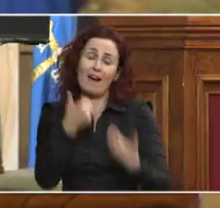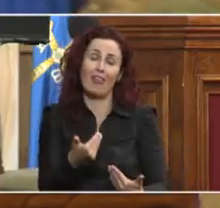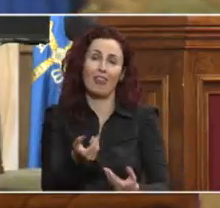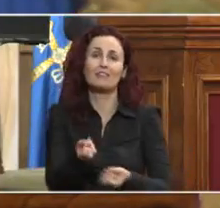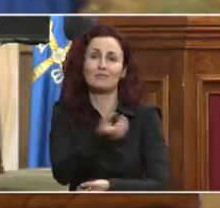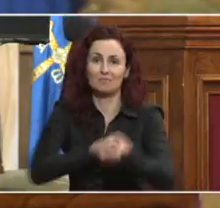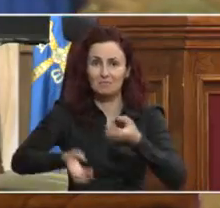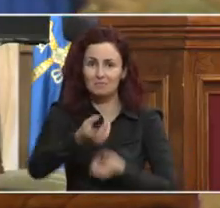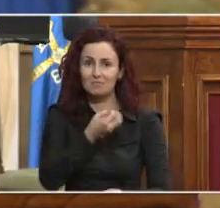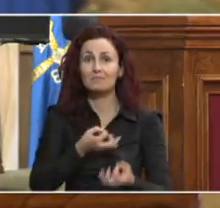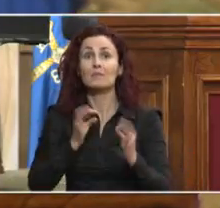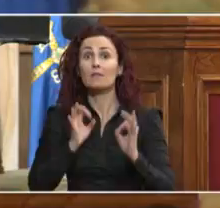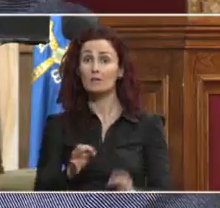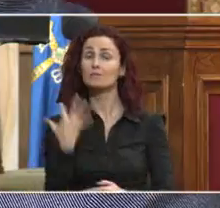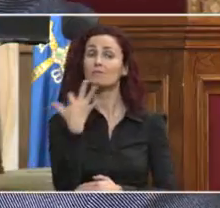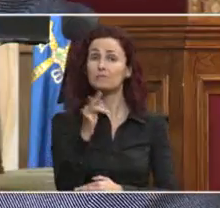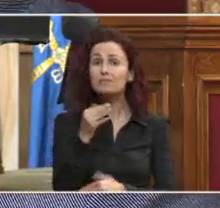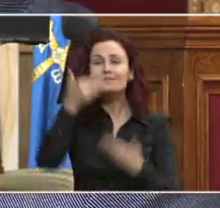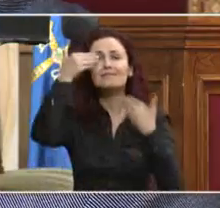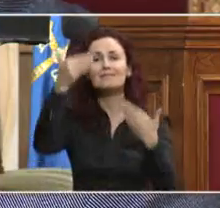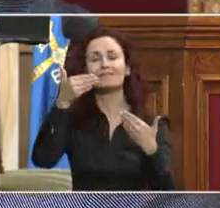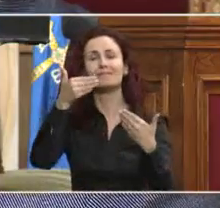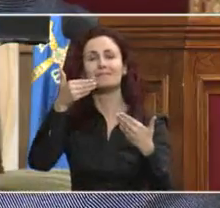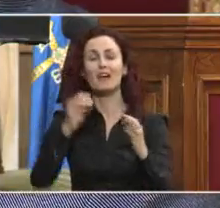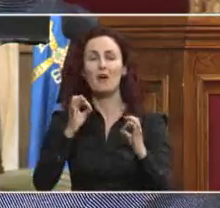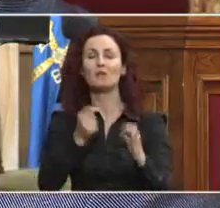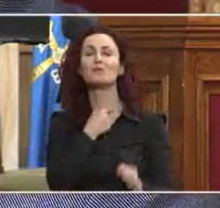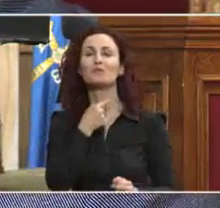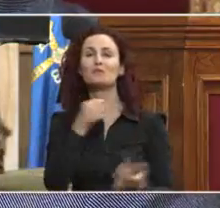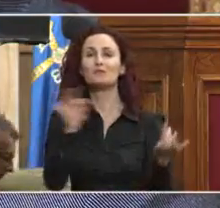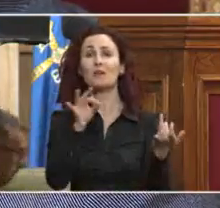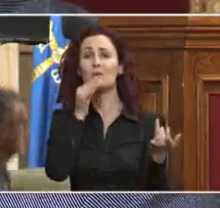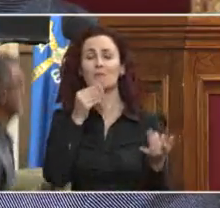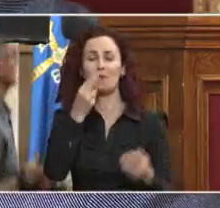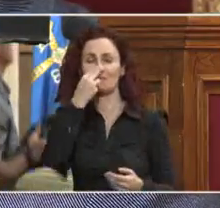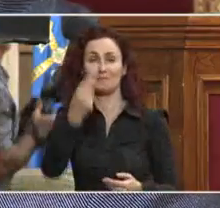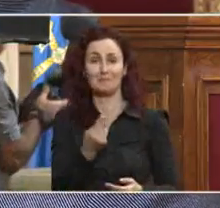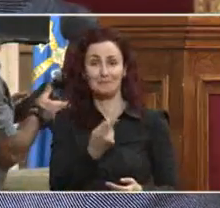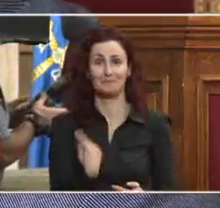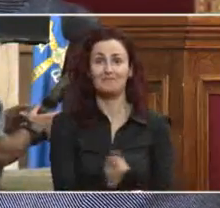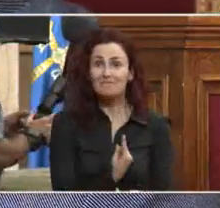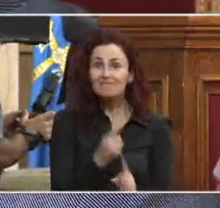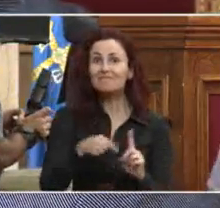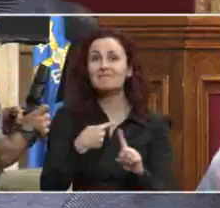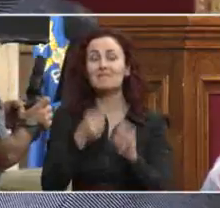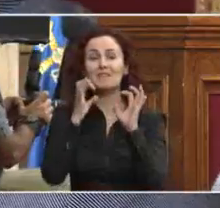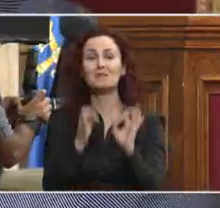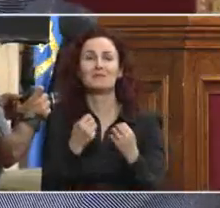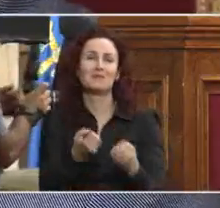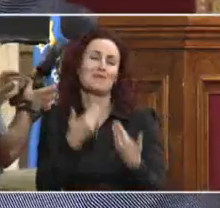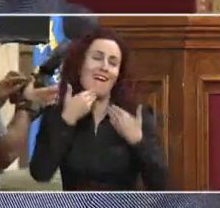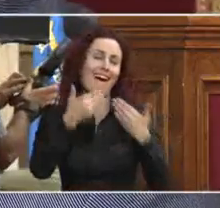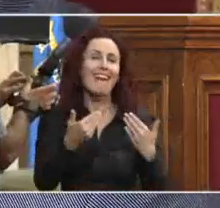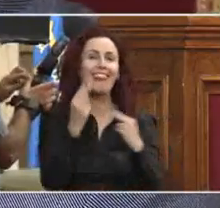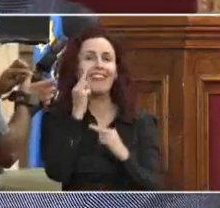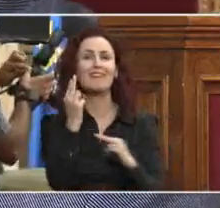experiencias. Gracias y enhorabuena a Les Luthiers por visitarnos y por tener la generosidad de ofrecernos una magnífica